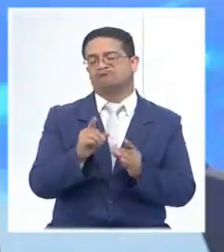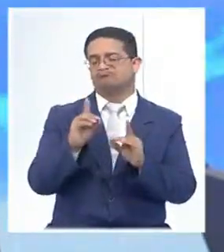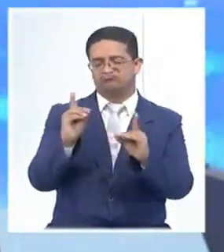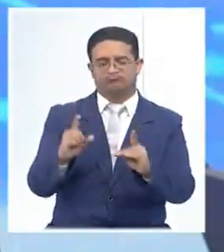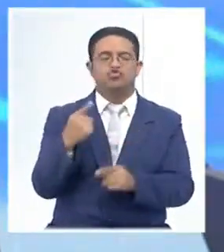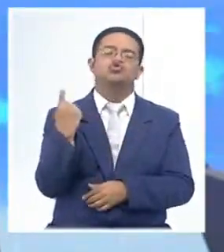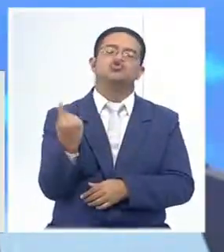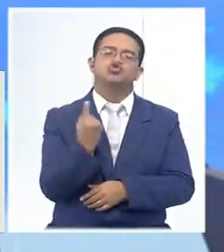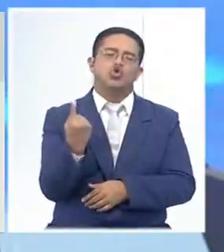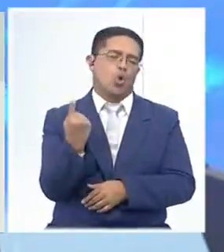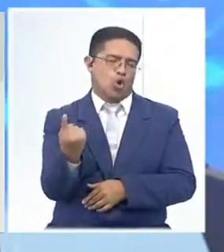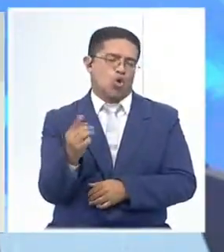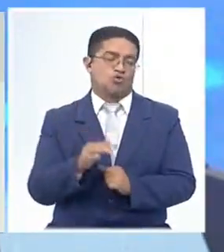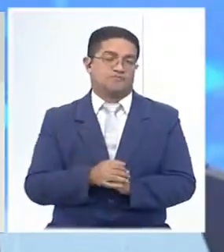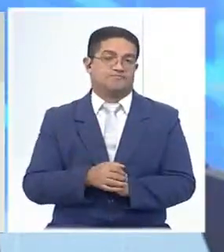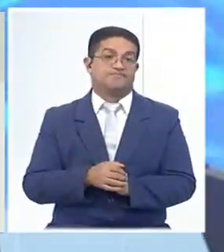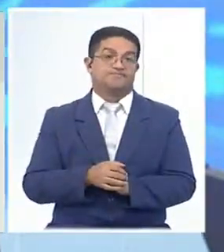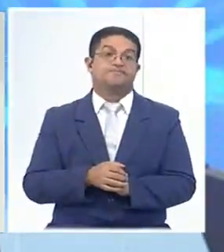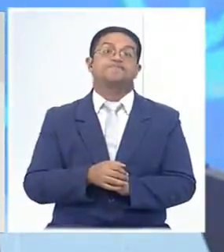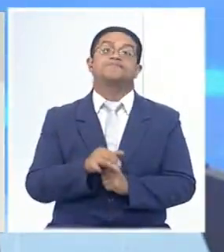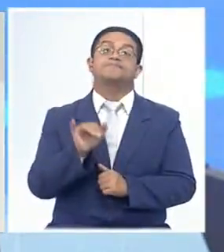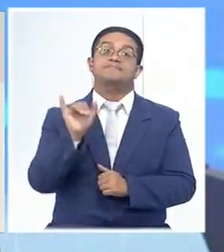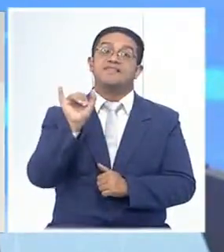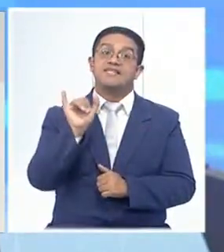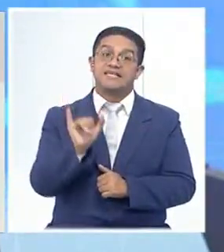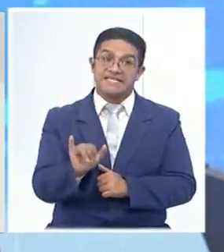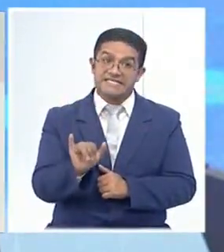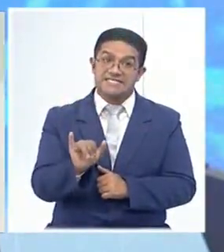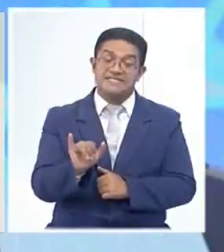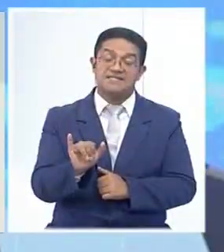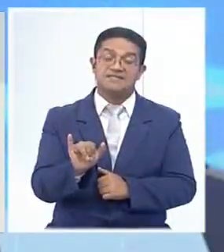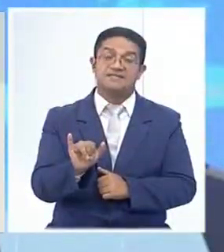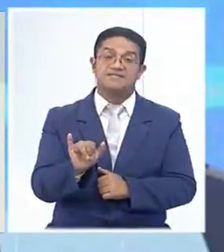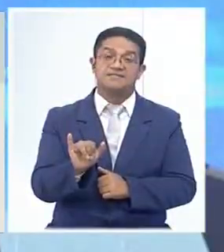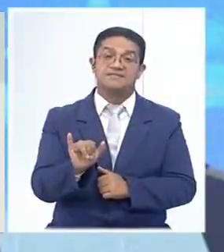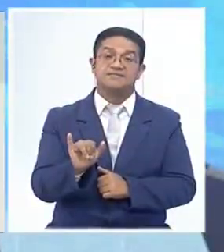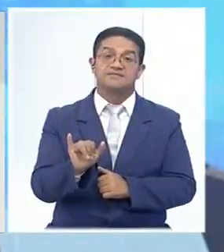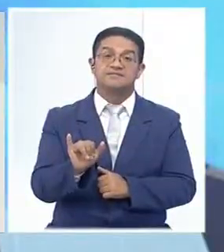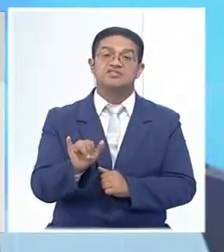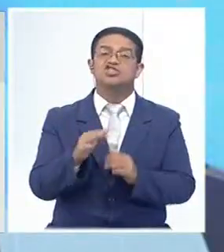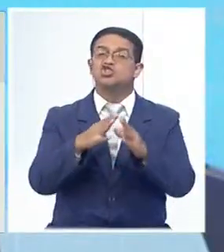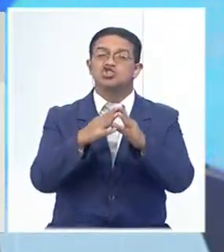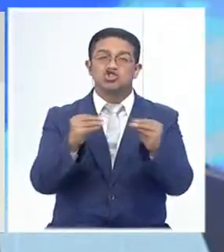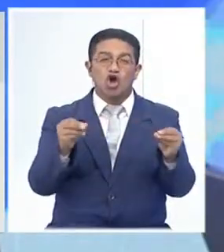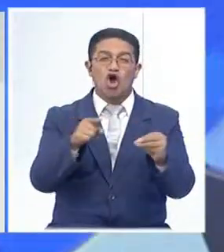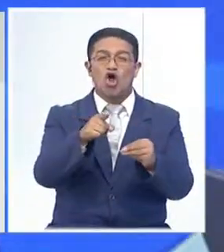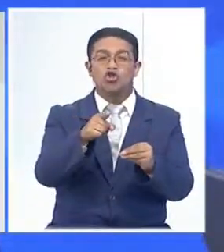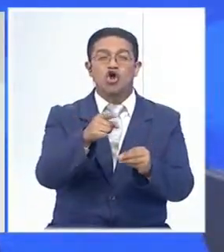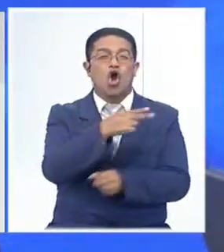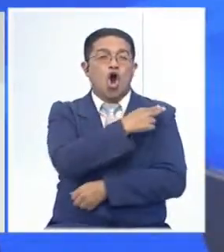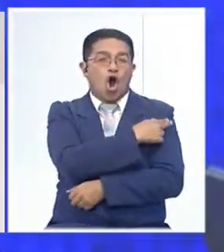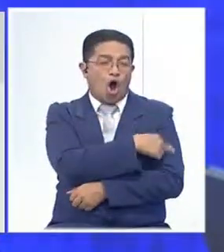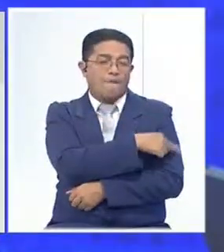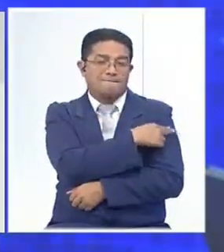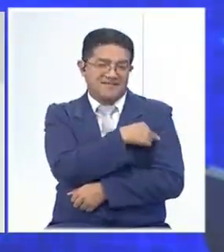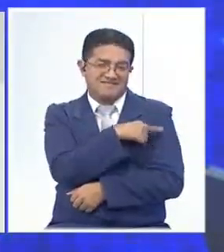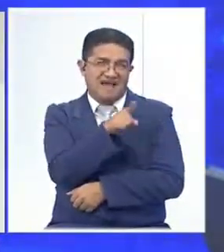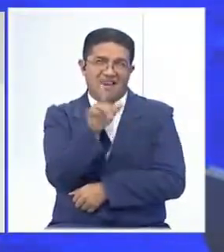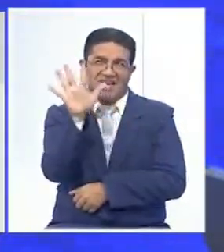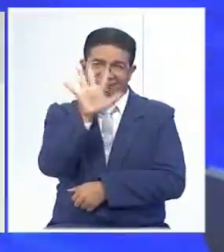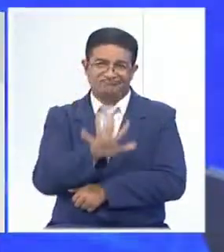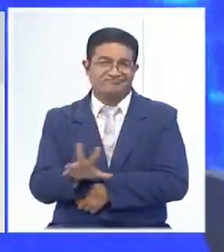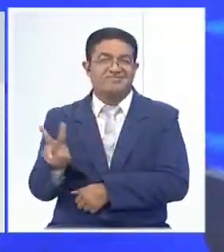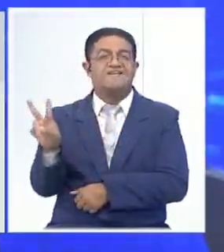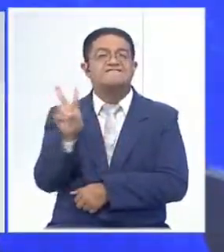las instituciones. Y en general, pues en todos los bancos de sangre del país a nivel